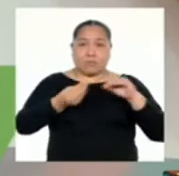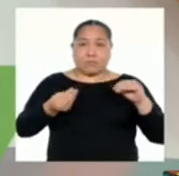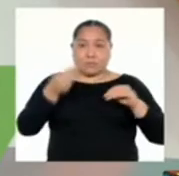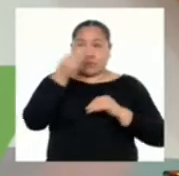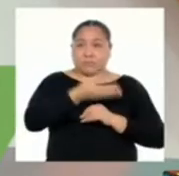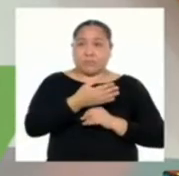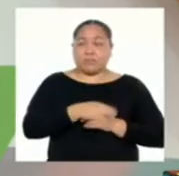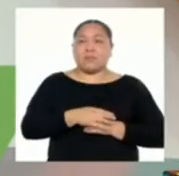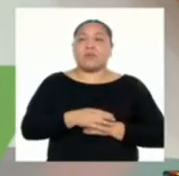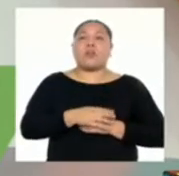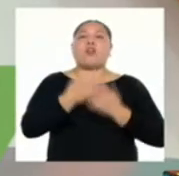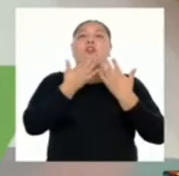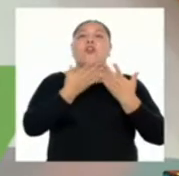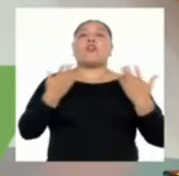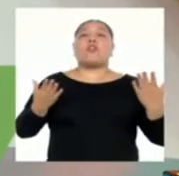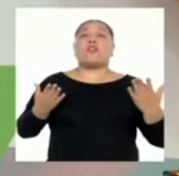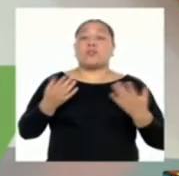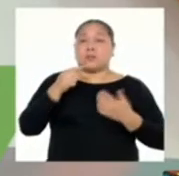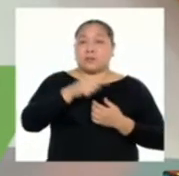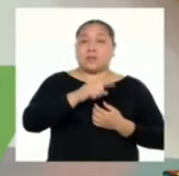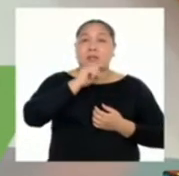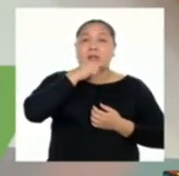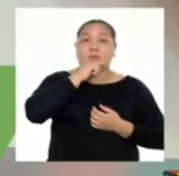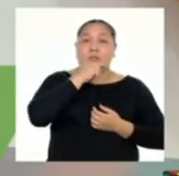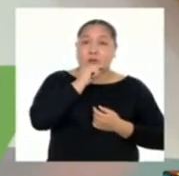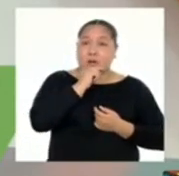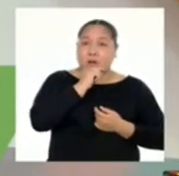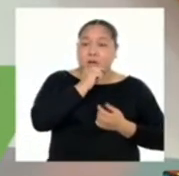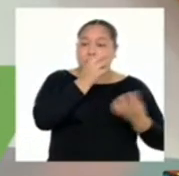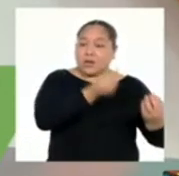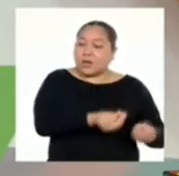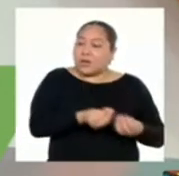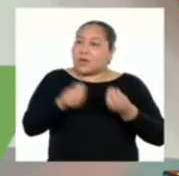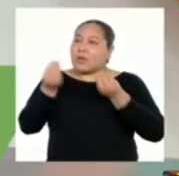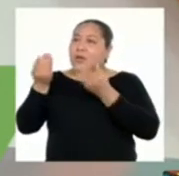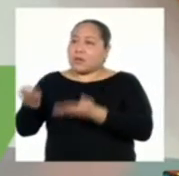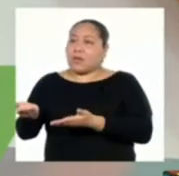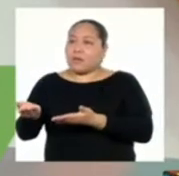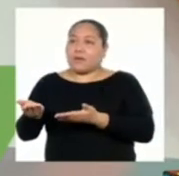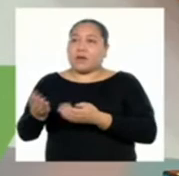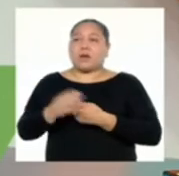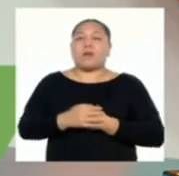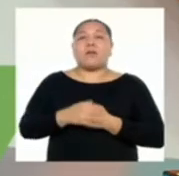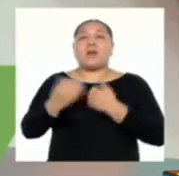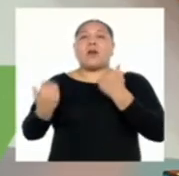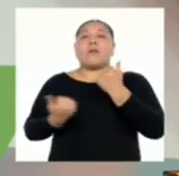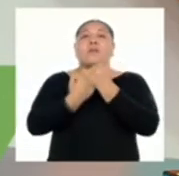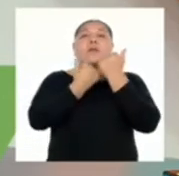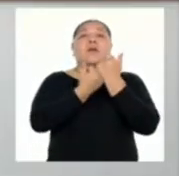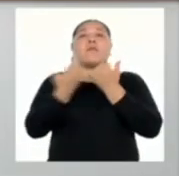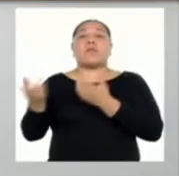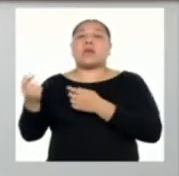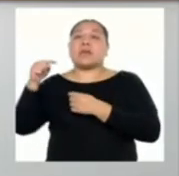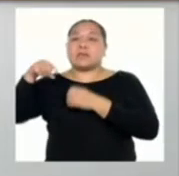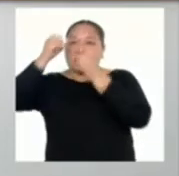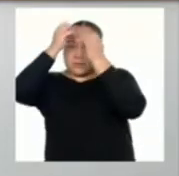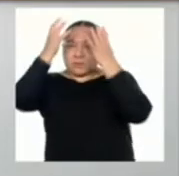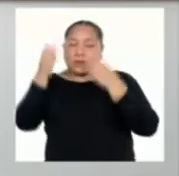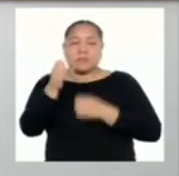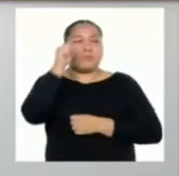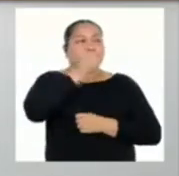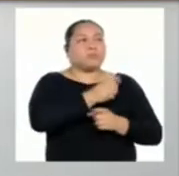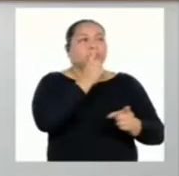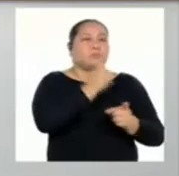el conjunto de bienes que los padres de las mujeres aportaban al convento o daban como aporte al matrimonio.